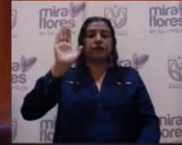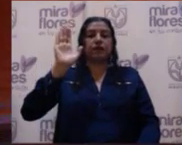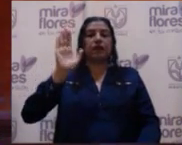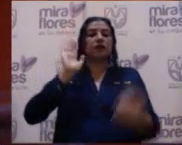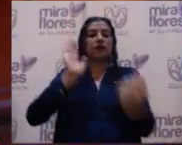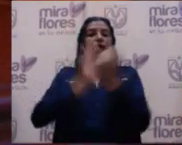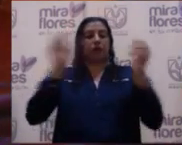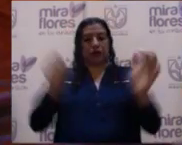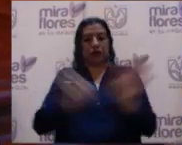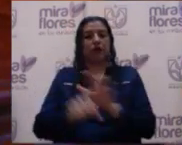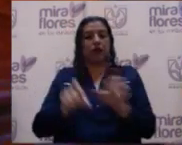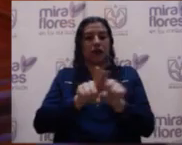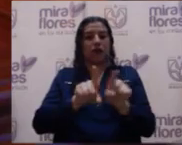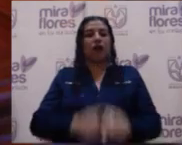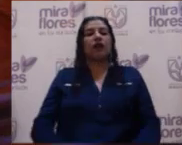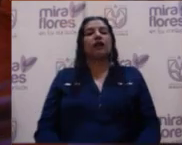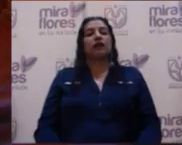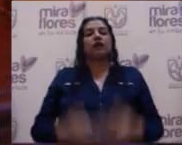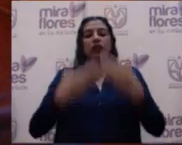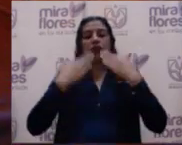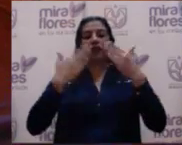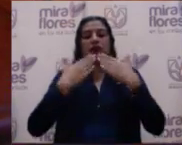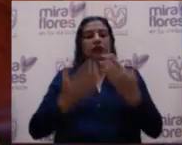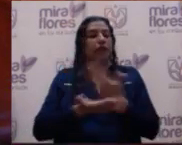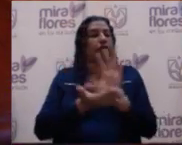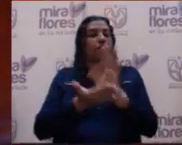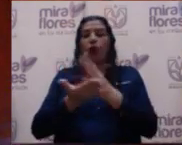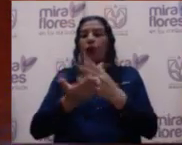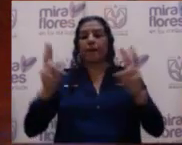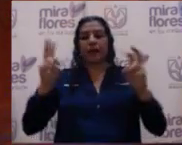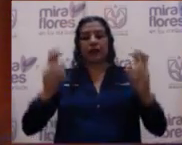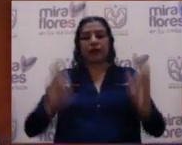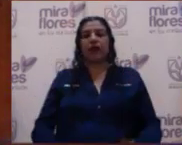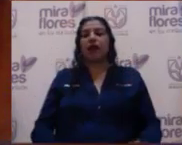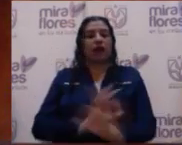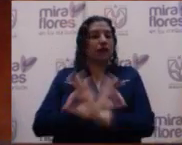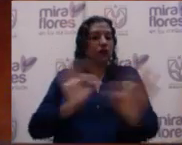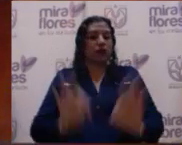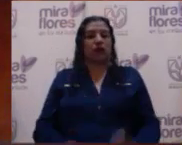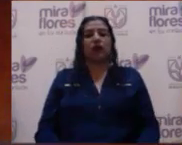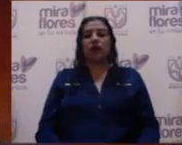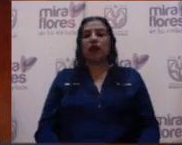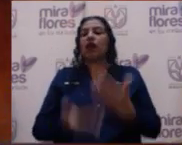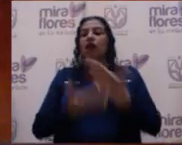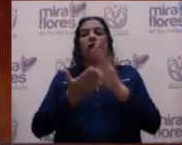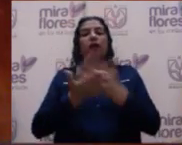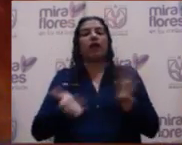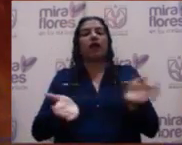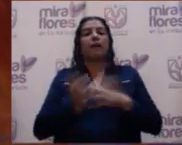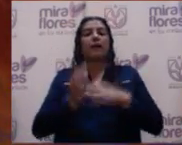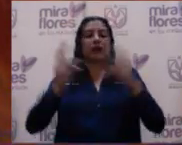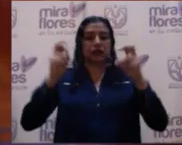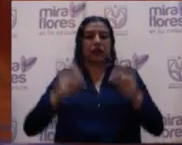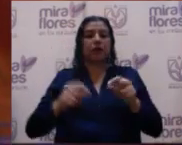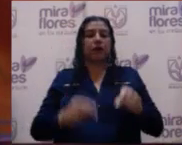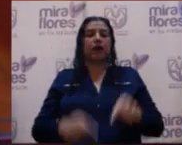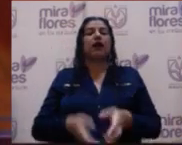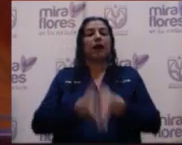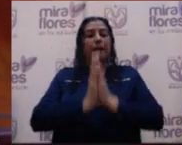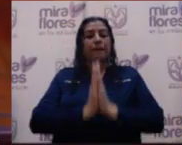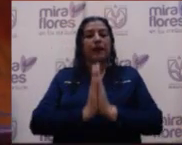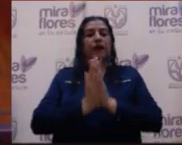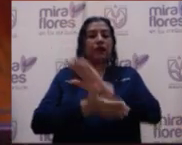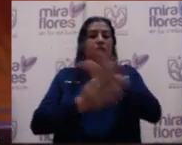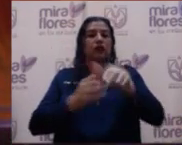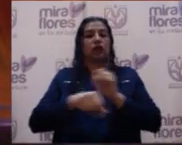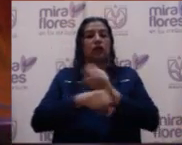Se aprueba también por unanimidad de votos. Muchas gracias. No tenemos más temas, ¿verdad? Es todo, señor alcalde. No habiendo más temas que tratar, voy a solicitar a los